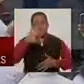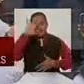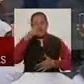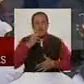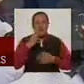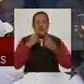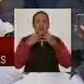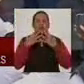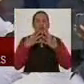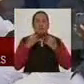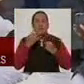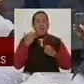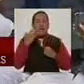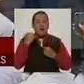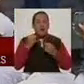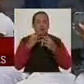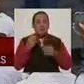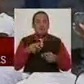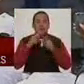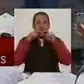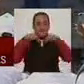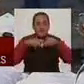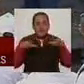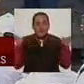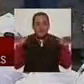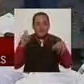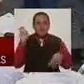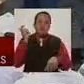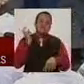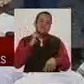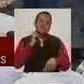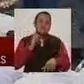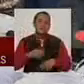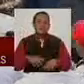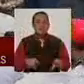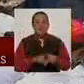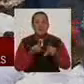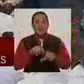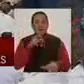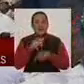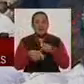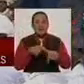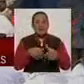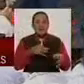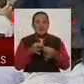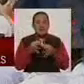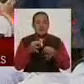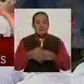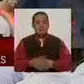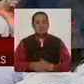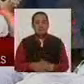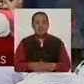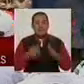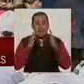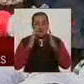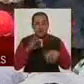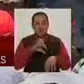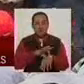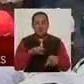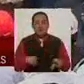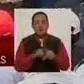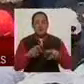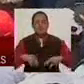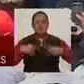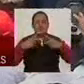de murciélagos en esta zona. El día de hoy se brinda atención a las personas y también es una intensa